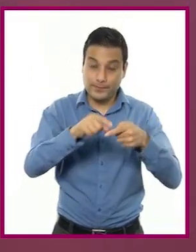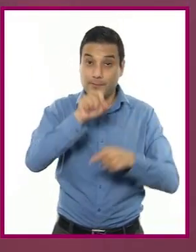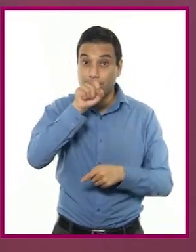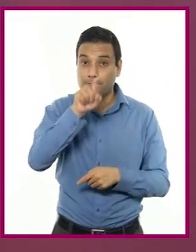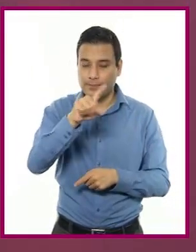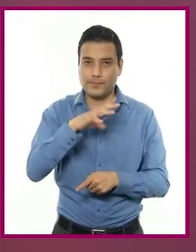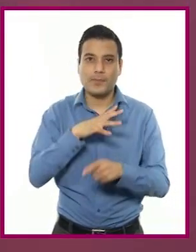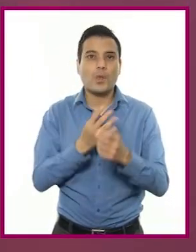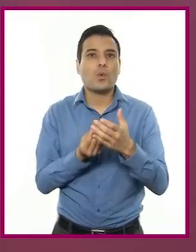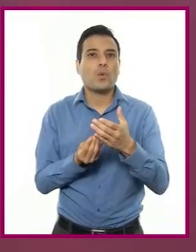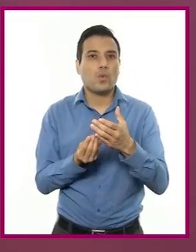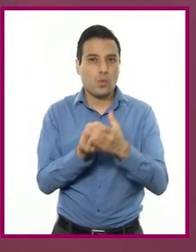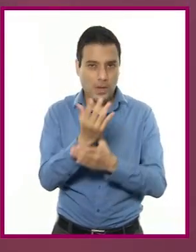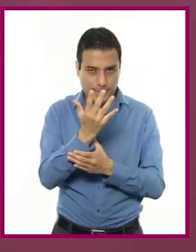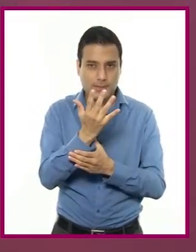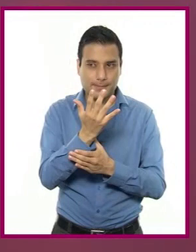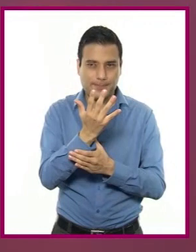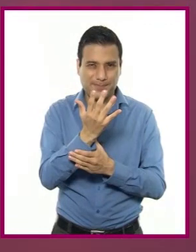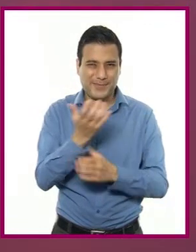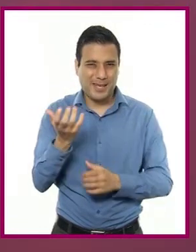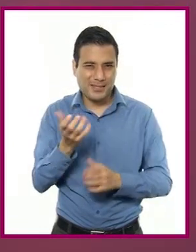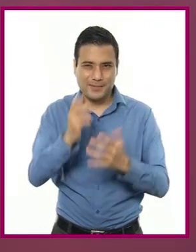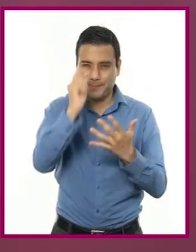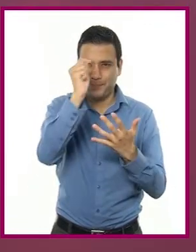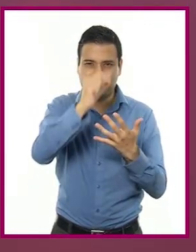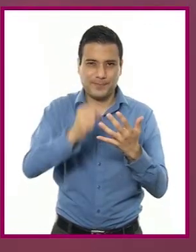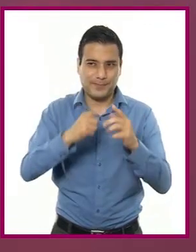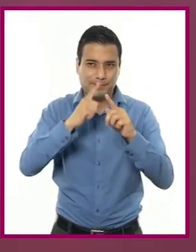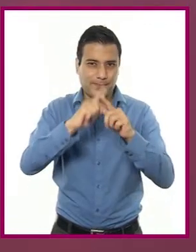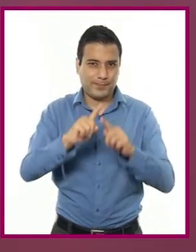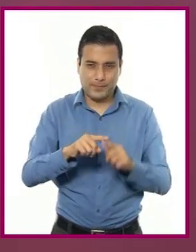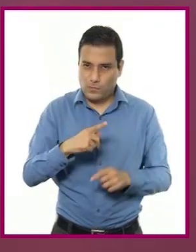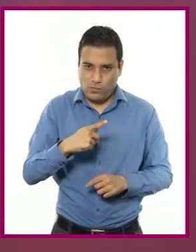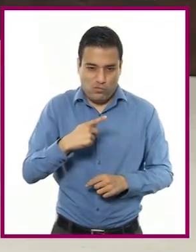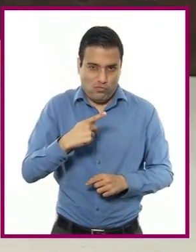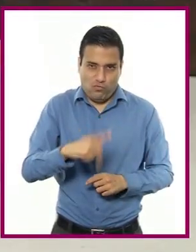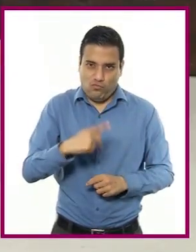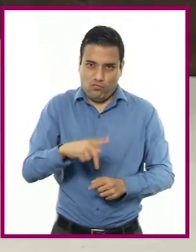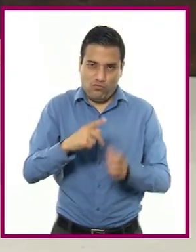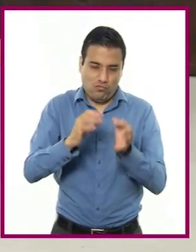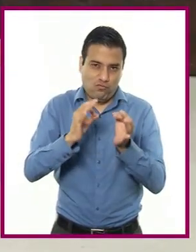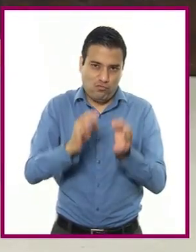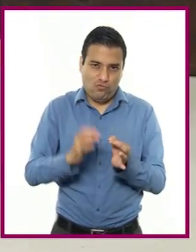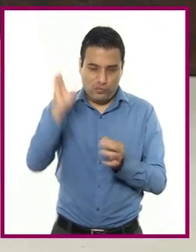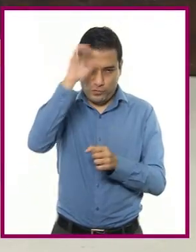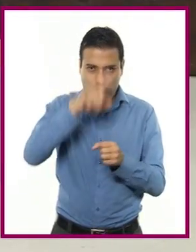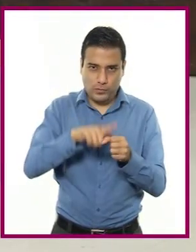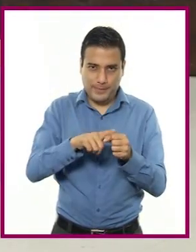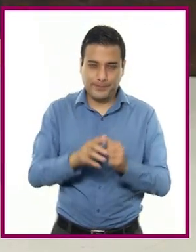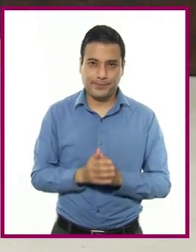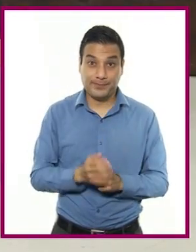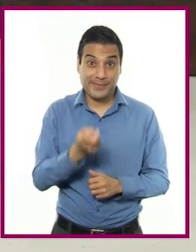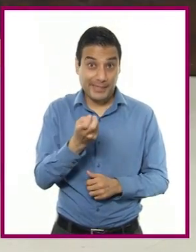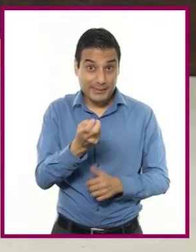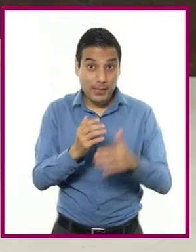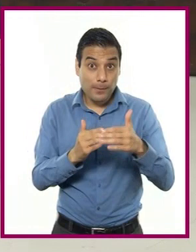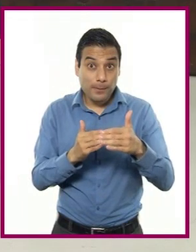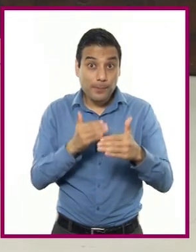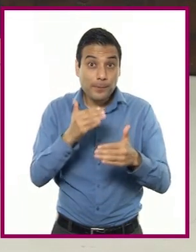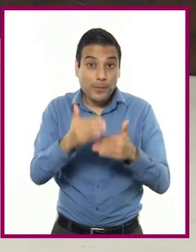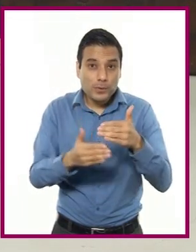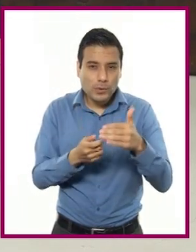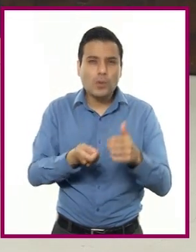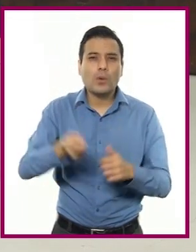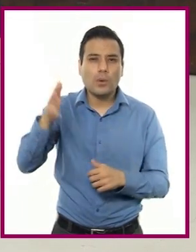nuevas prácticas que enriquecieron la cultura de las regiones. Este proceso lo conocemos